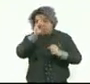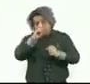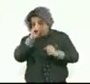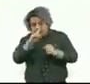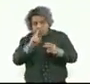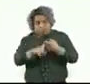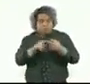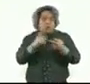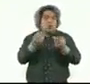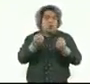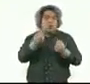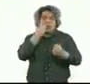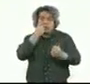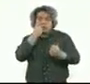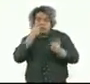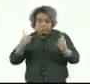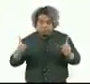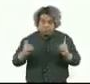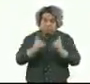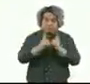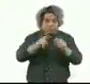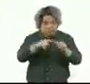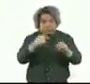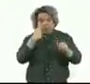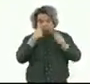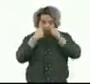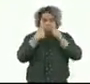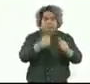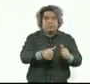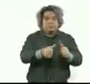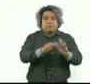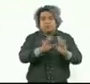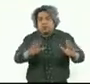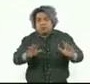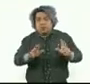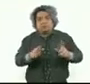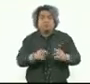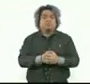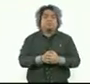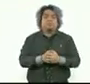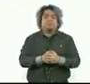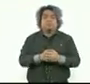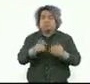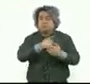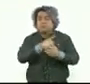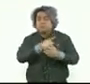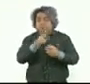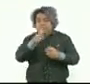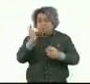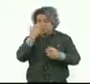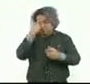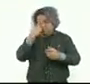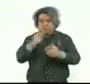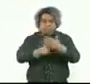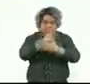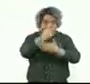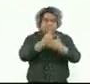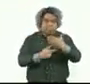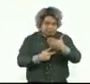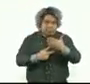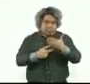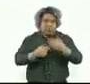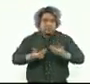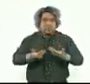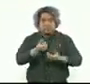atención odontológica resolutiva. Esto se inscribe en el gran programa de Salud en tu Vida, Salud para el